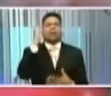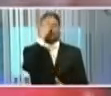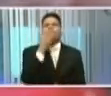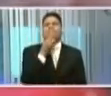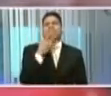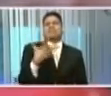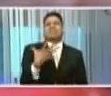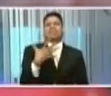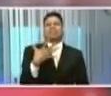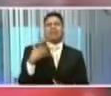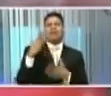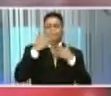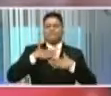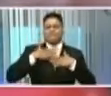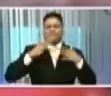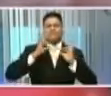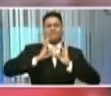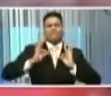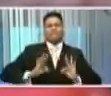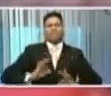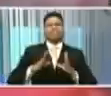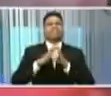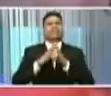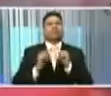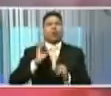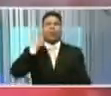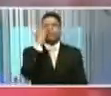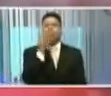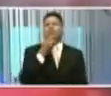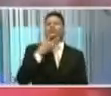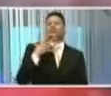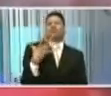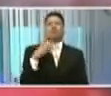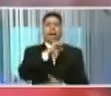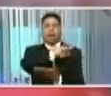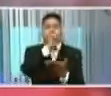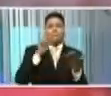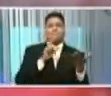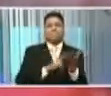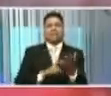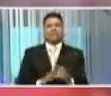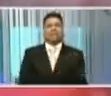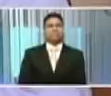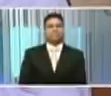física, a su hermosura integral.